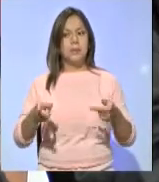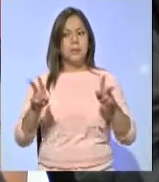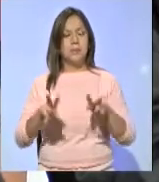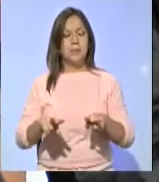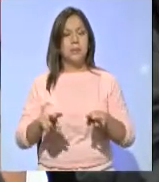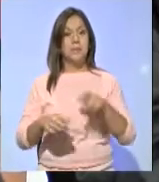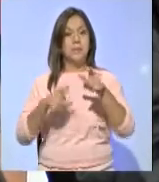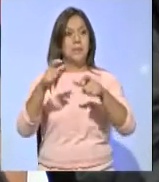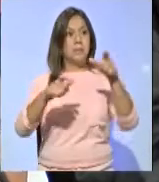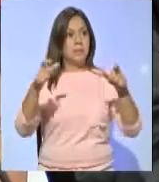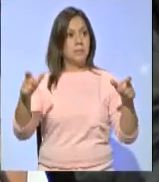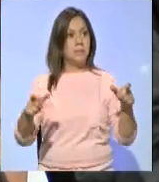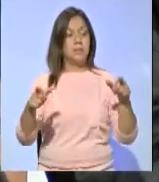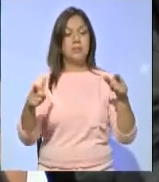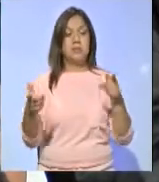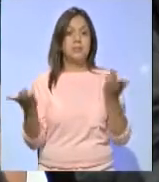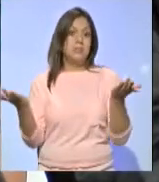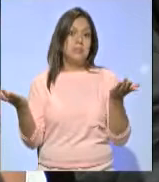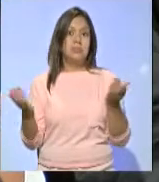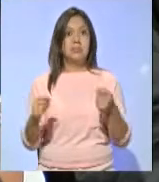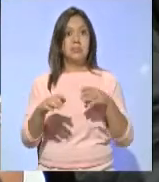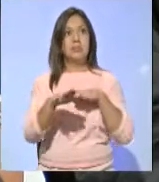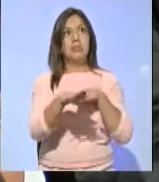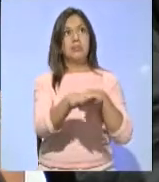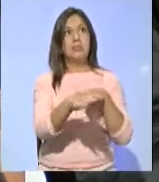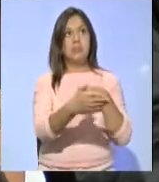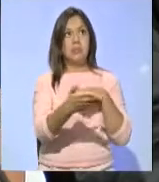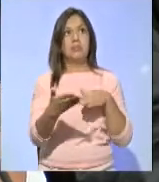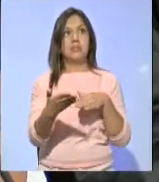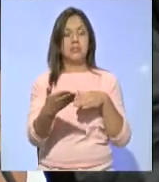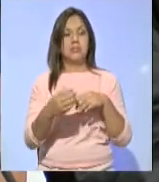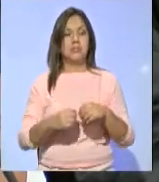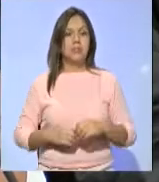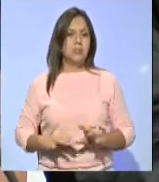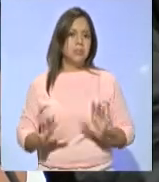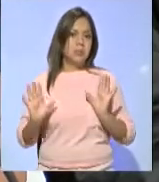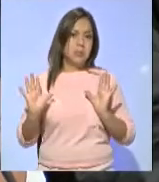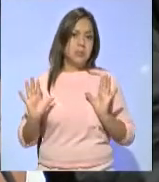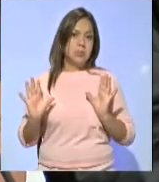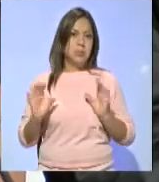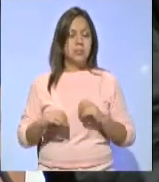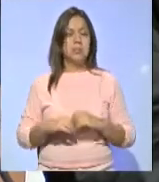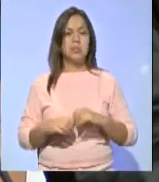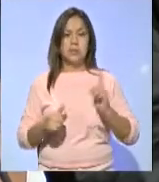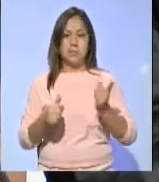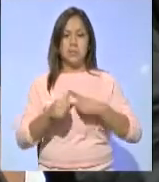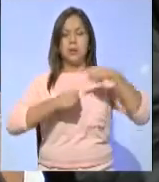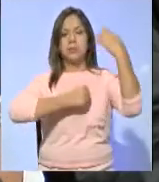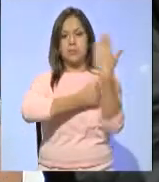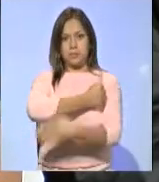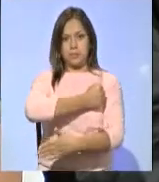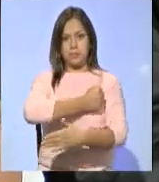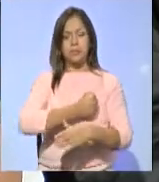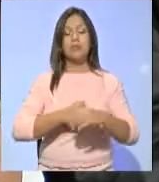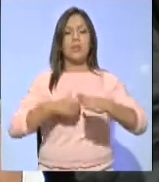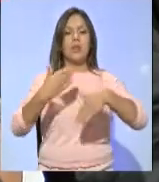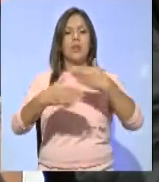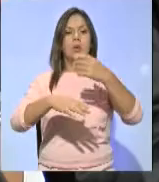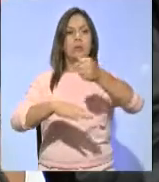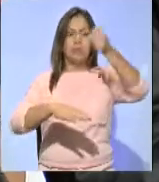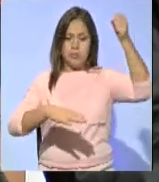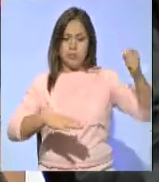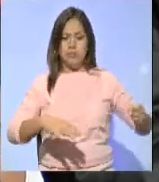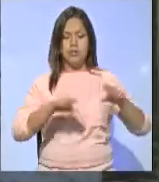personas que no han seguido el régimen orgánico deberán ser primero sancionadas y luego destituidas